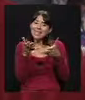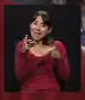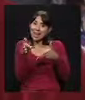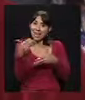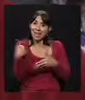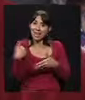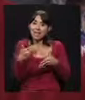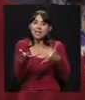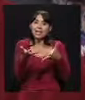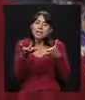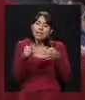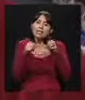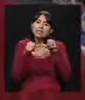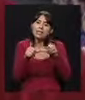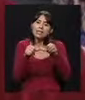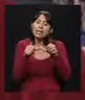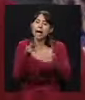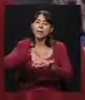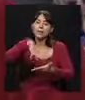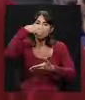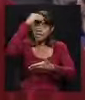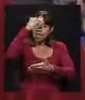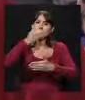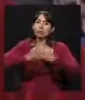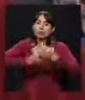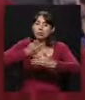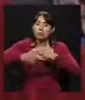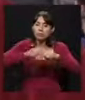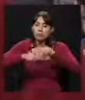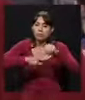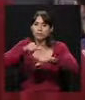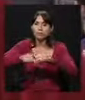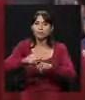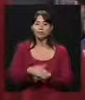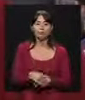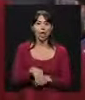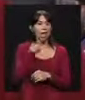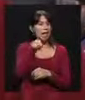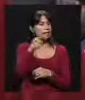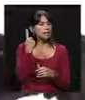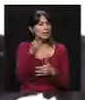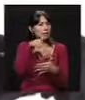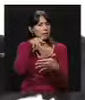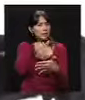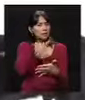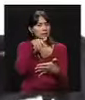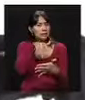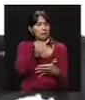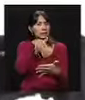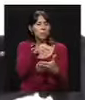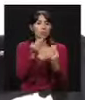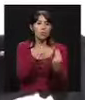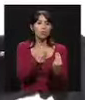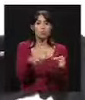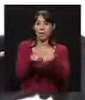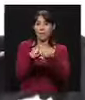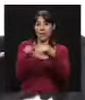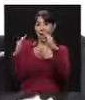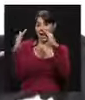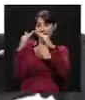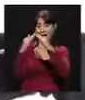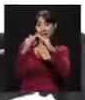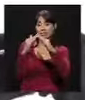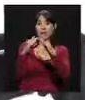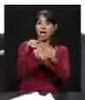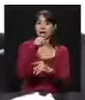tener el primer campeonato mundial de goalball y después la participación en juegos paralímpicos y hasta el momento se cuenta con una estructura